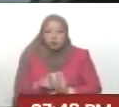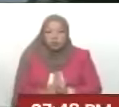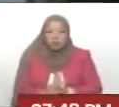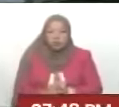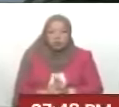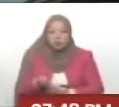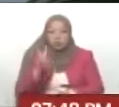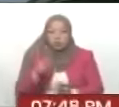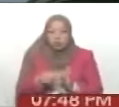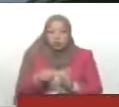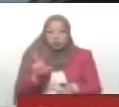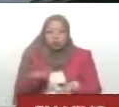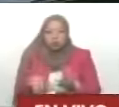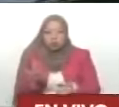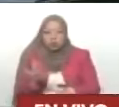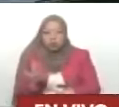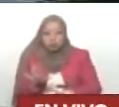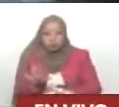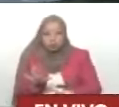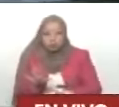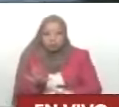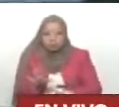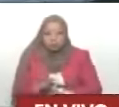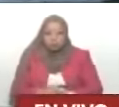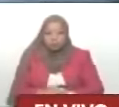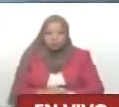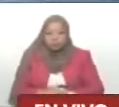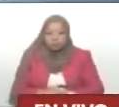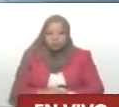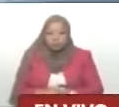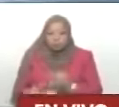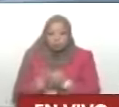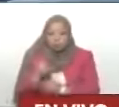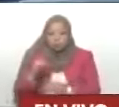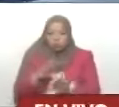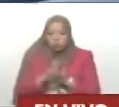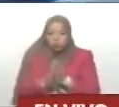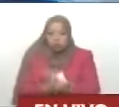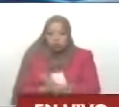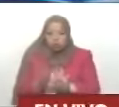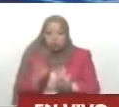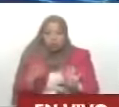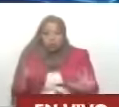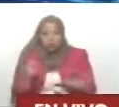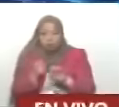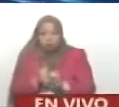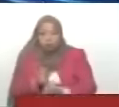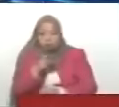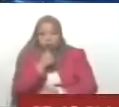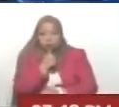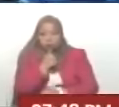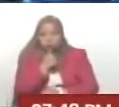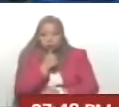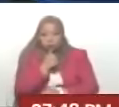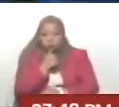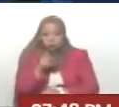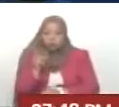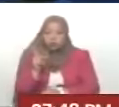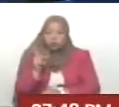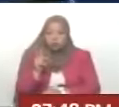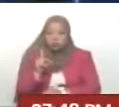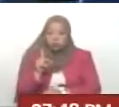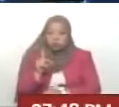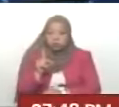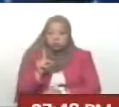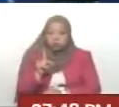el 2015. Que al ganar ellos se acababan las colas. Igual pasa con esta estafa que ellos mandan